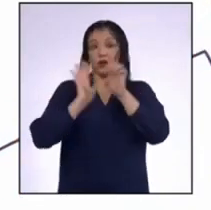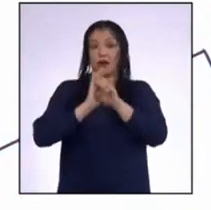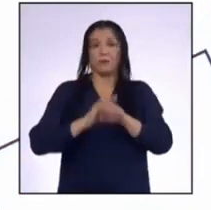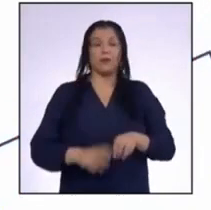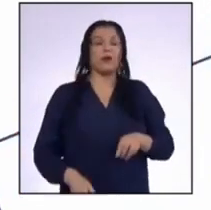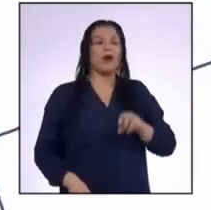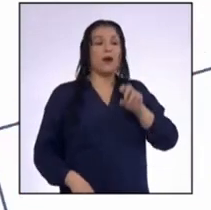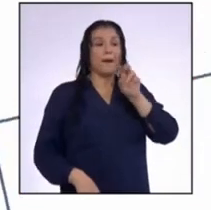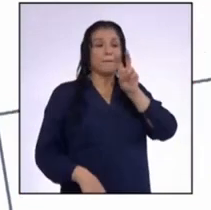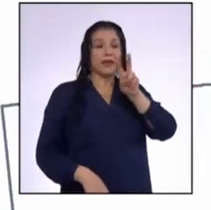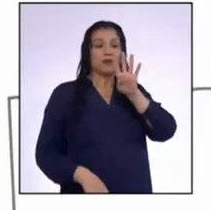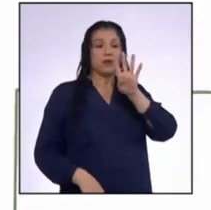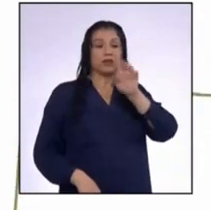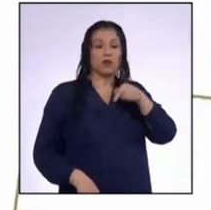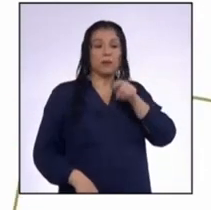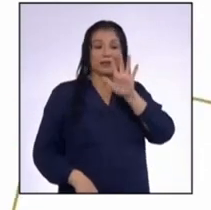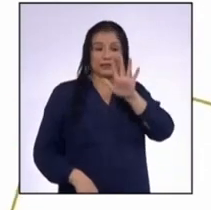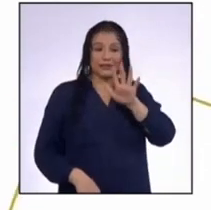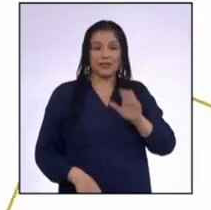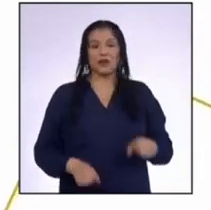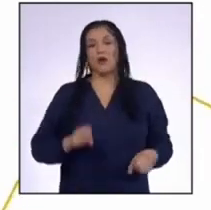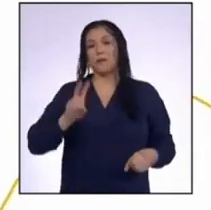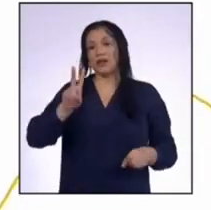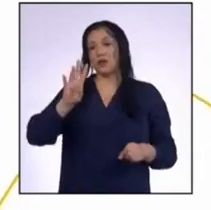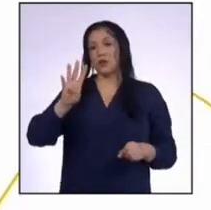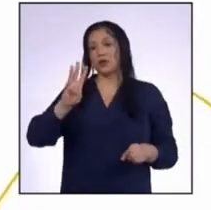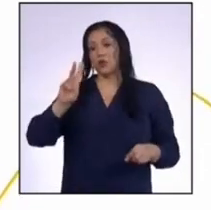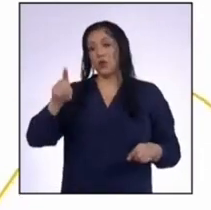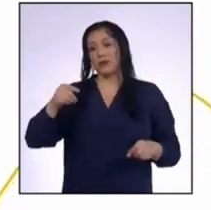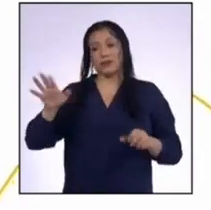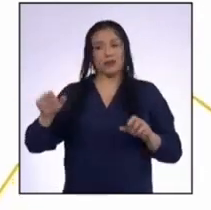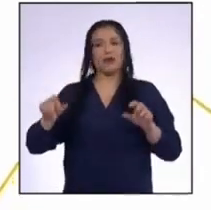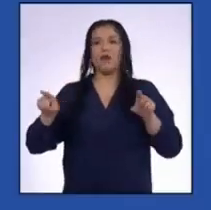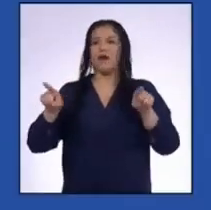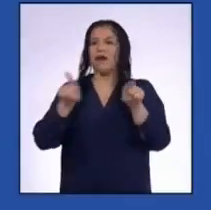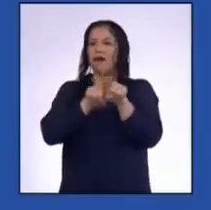los dos números tienen el mismo valor.